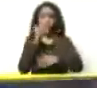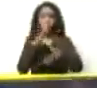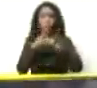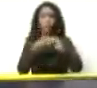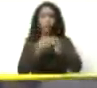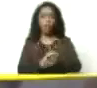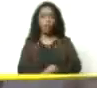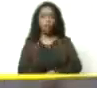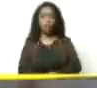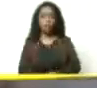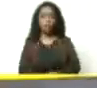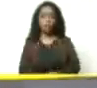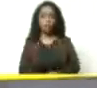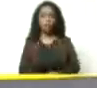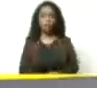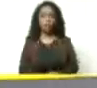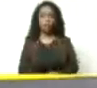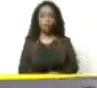presidente